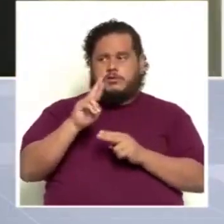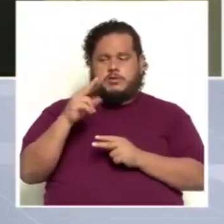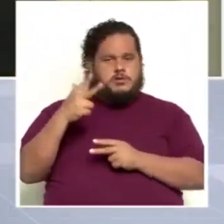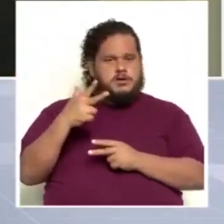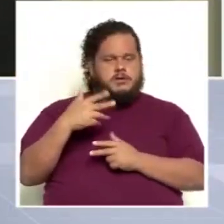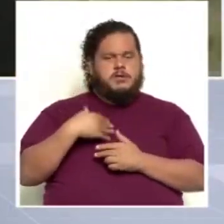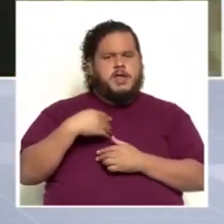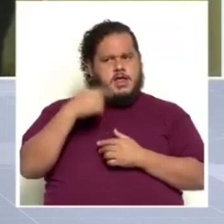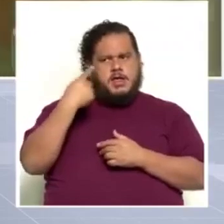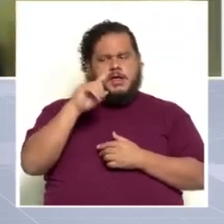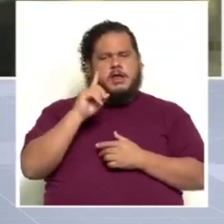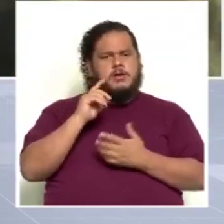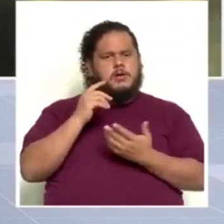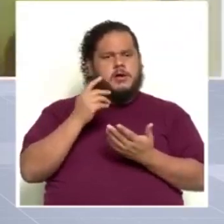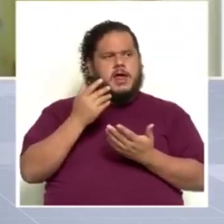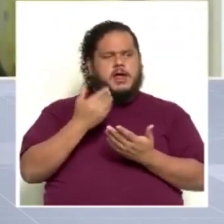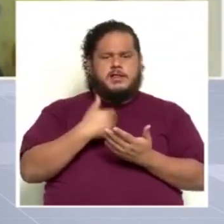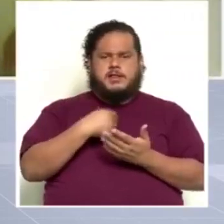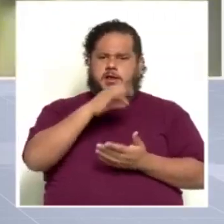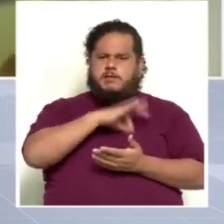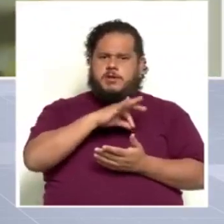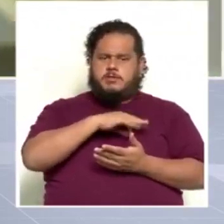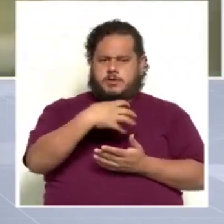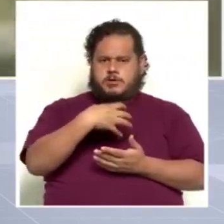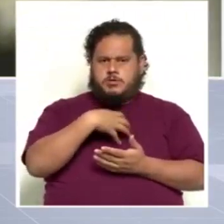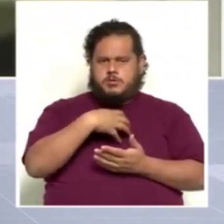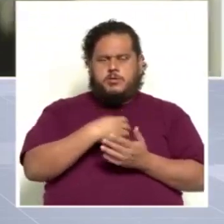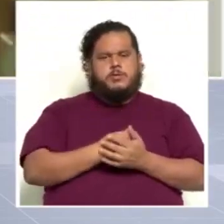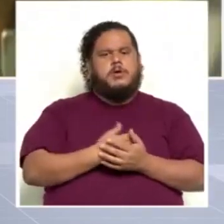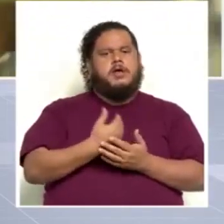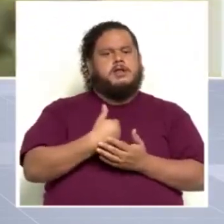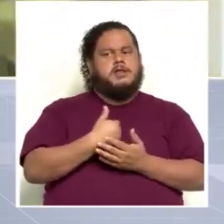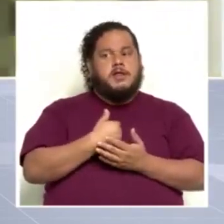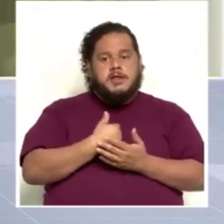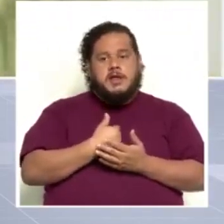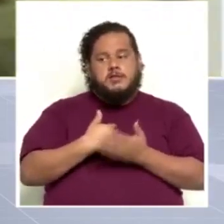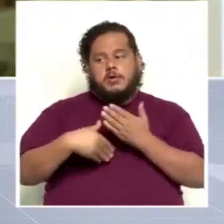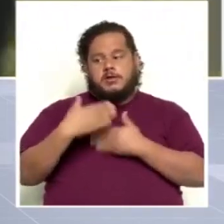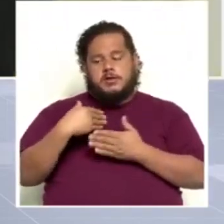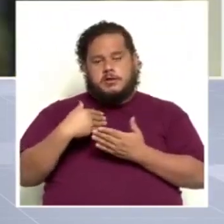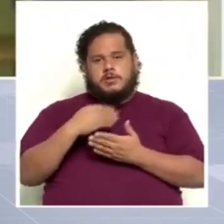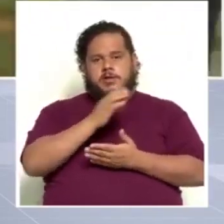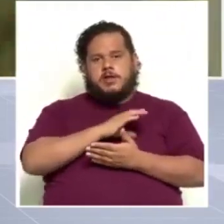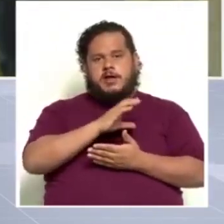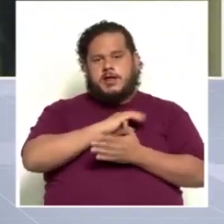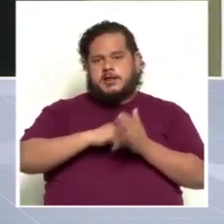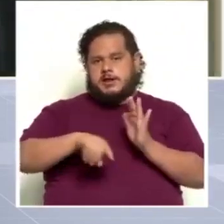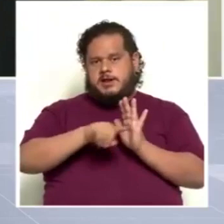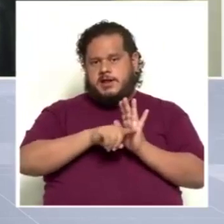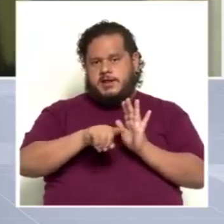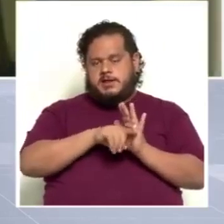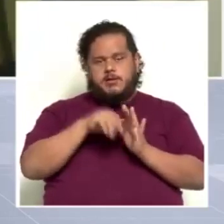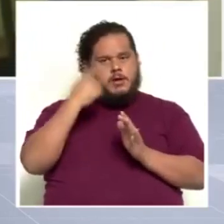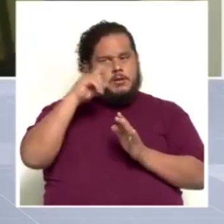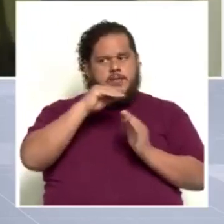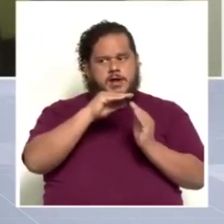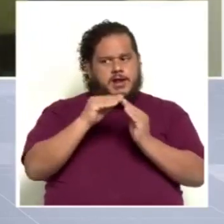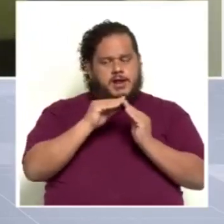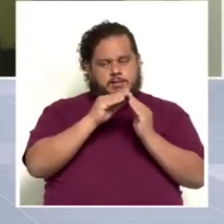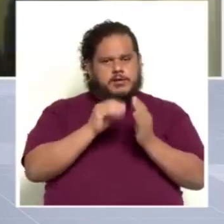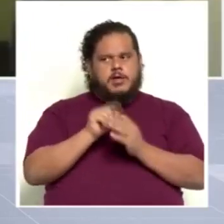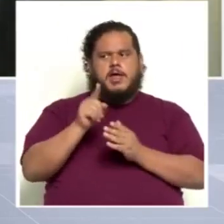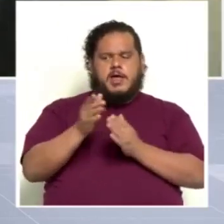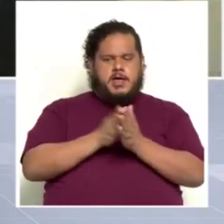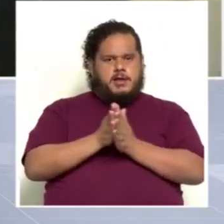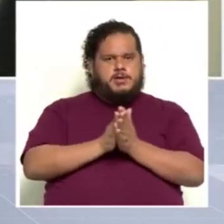logra apuntarlo en beneficio propio, ¿verdad? Teniendo incluso antecedentes de carácter negativo para la población, él